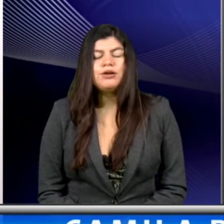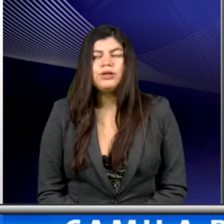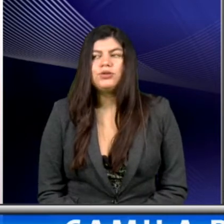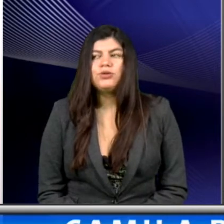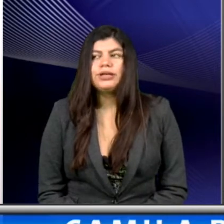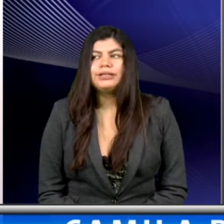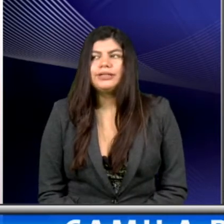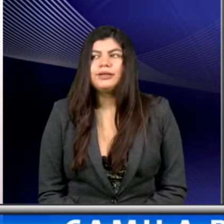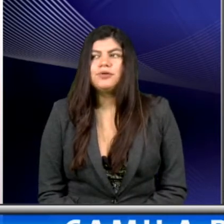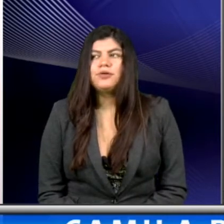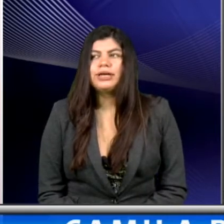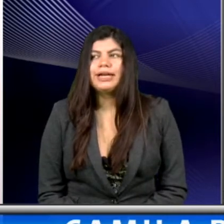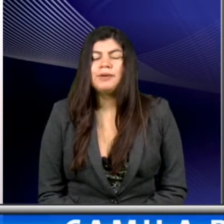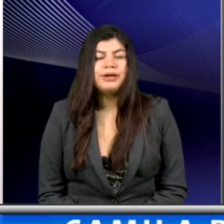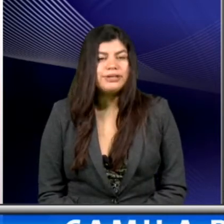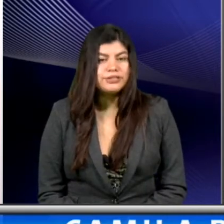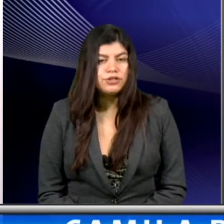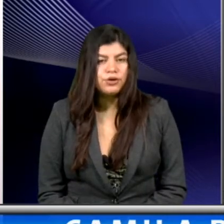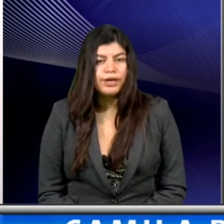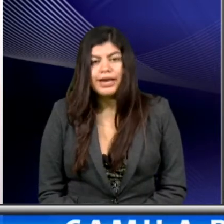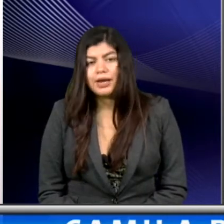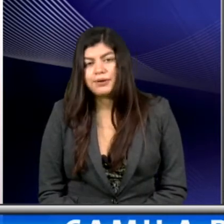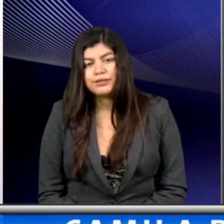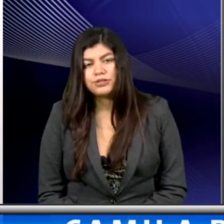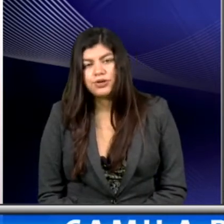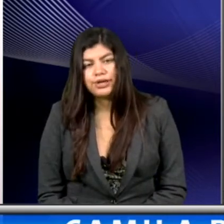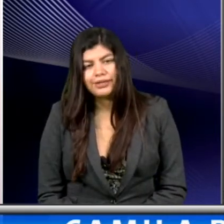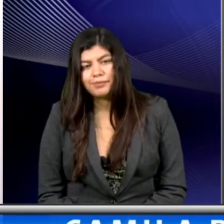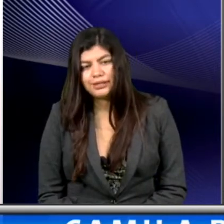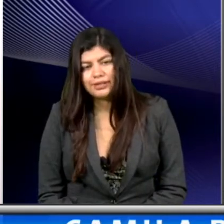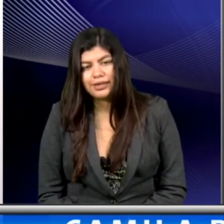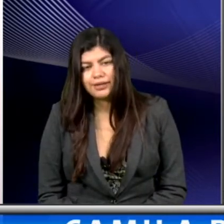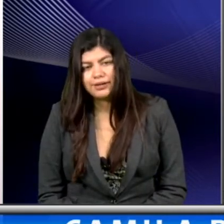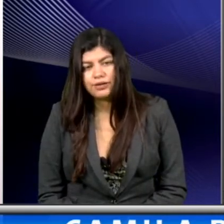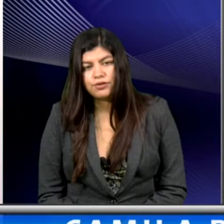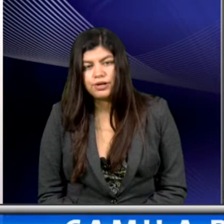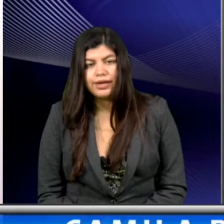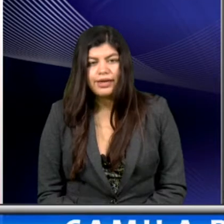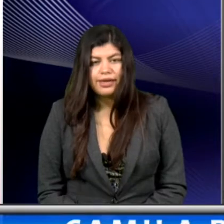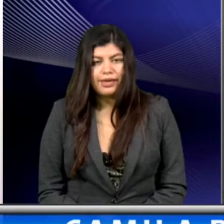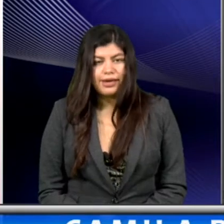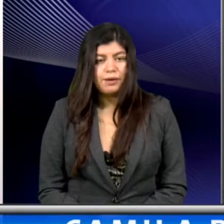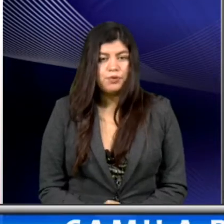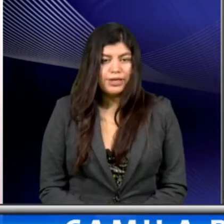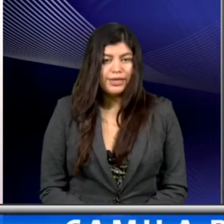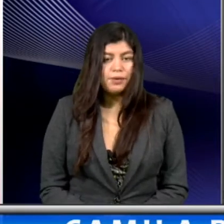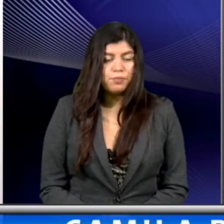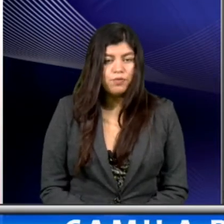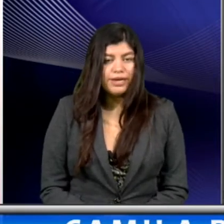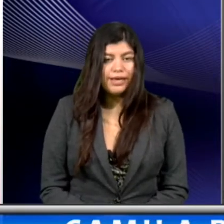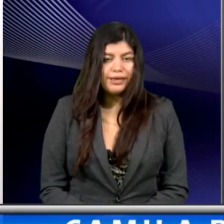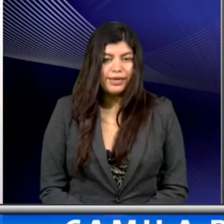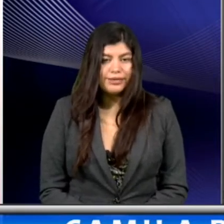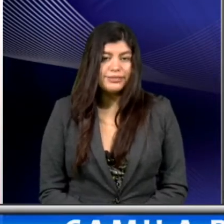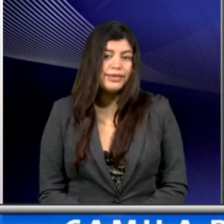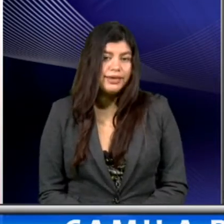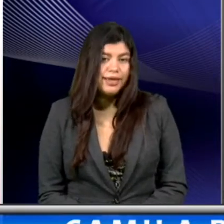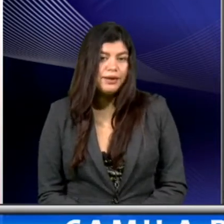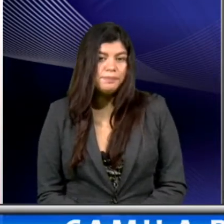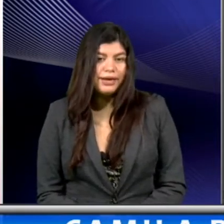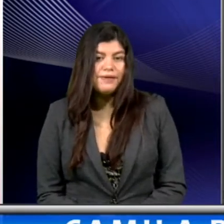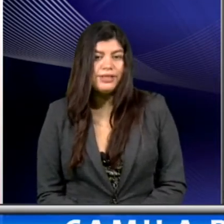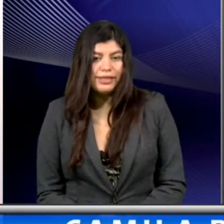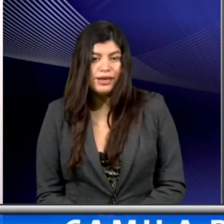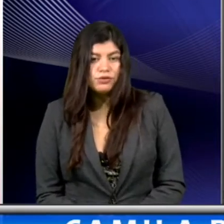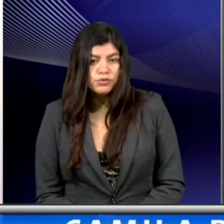Camila, y cuando entendemos lo que es la prevención netamente tiene que ver con las políticas públicas que se